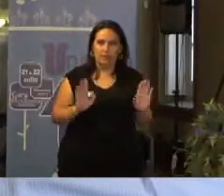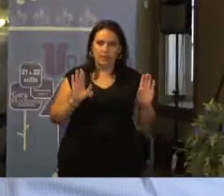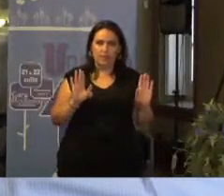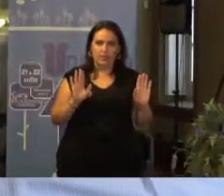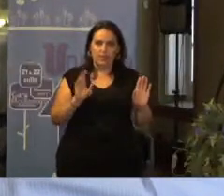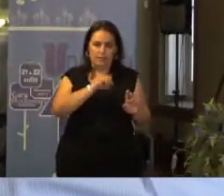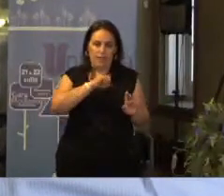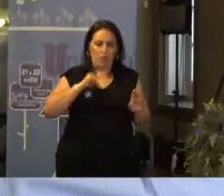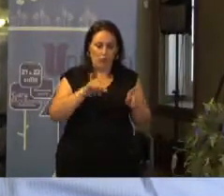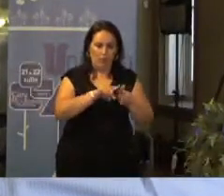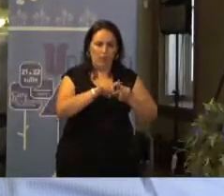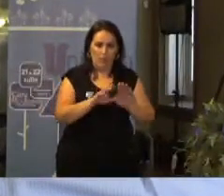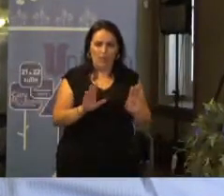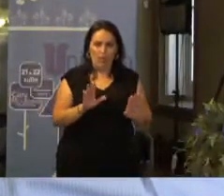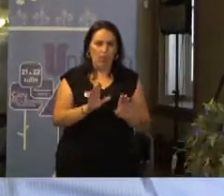exemplo,